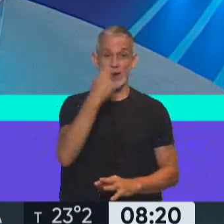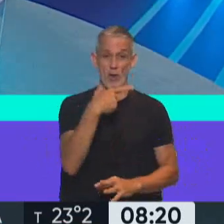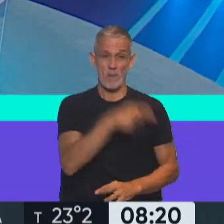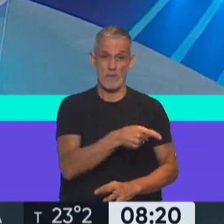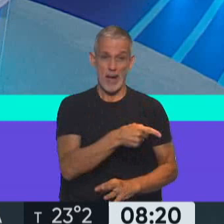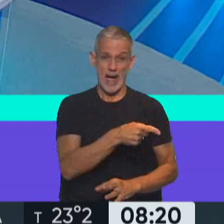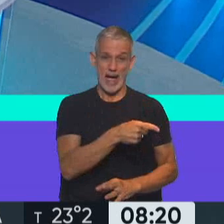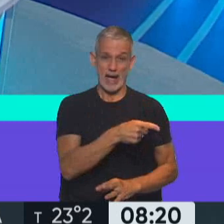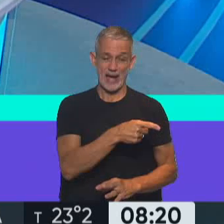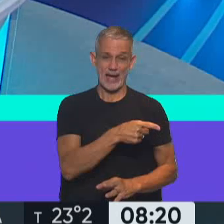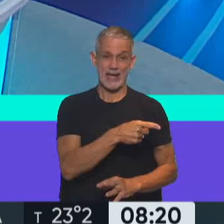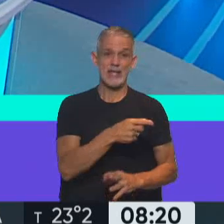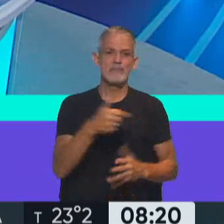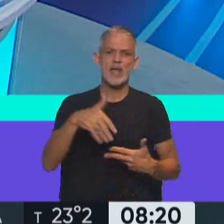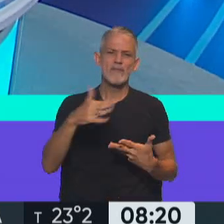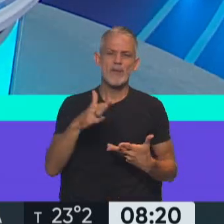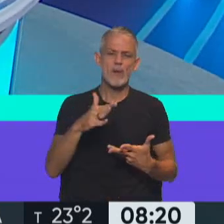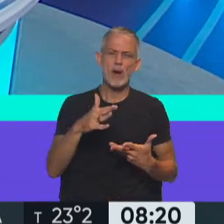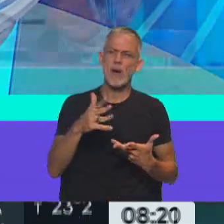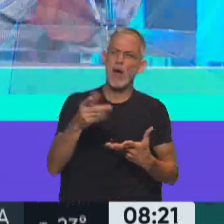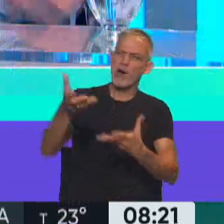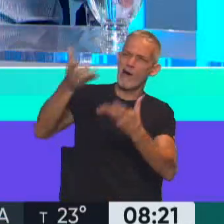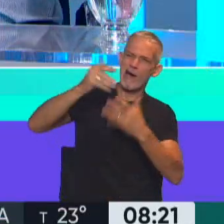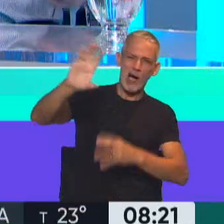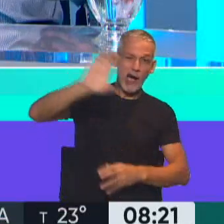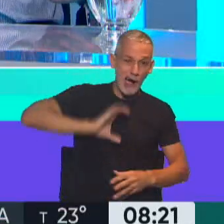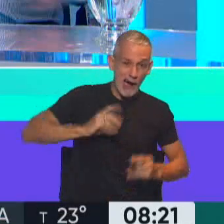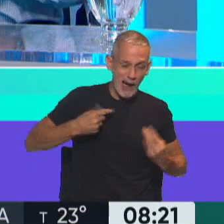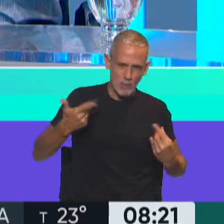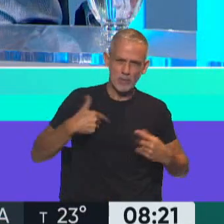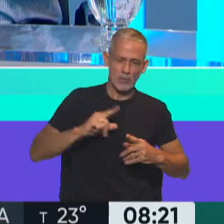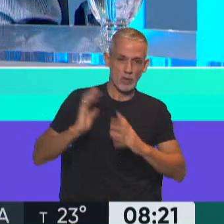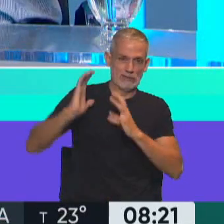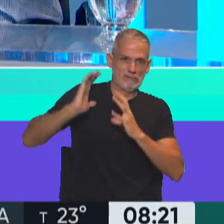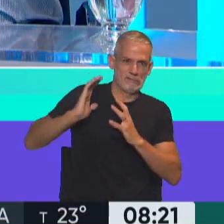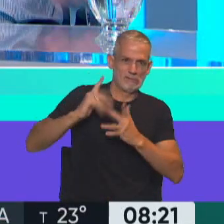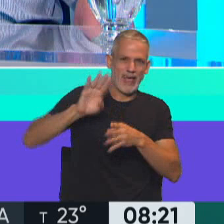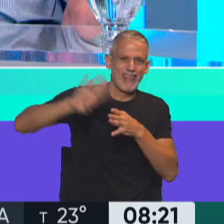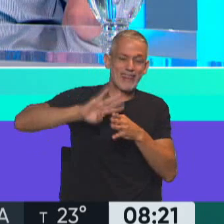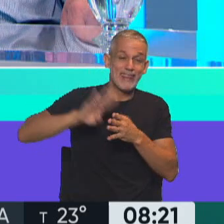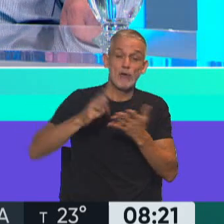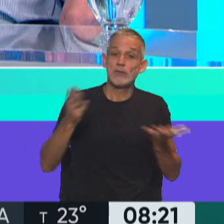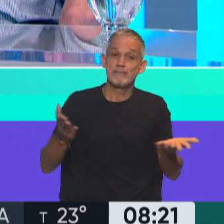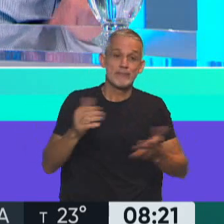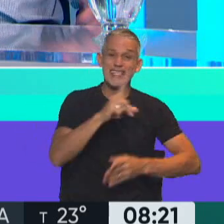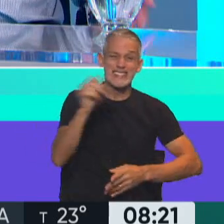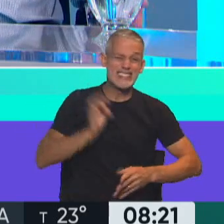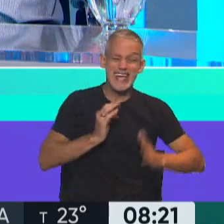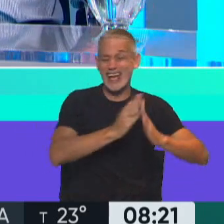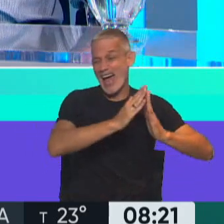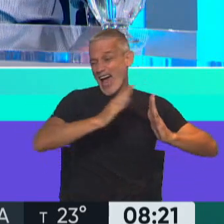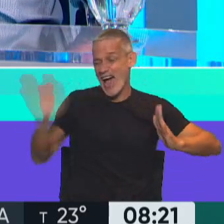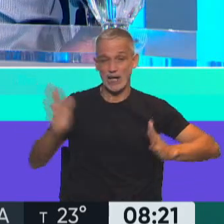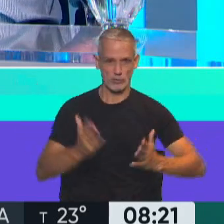Mauricio Macri iba a postrar a la Argentina y le iba a cargar una deuda que terminó siendo a 100 años.